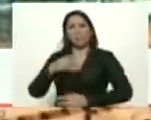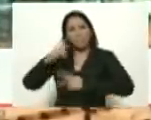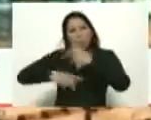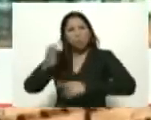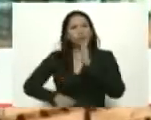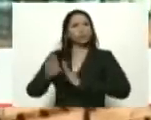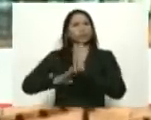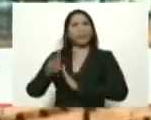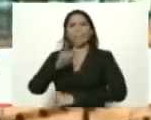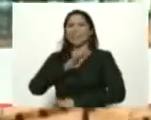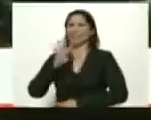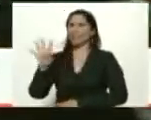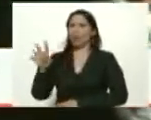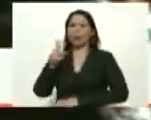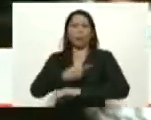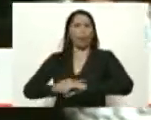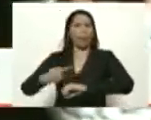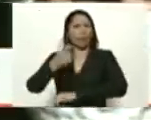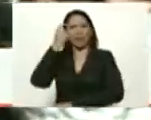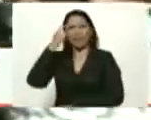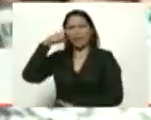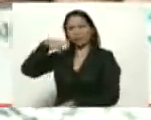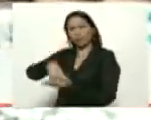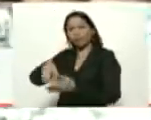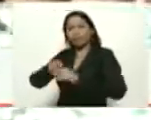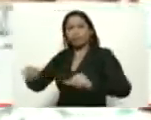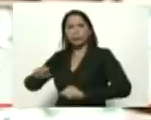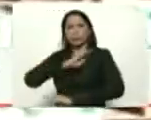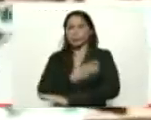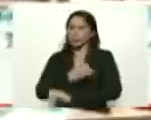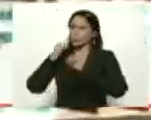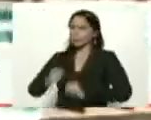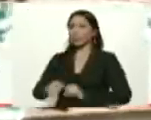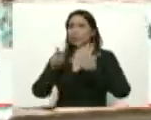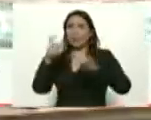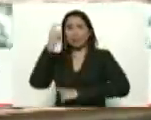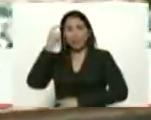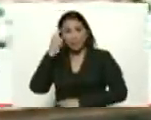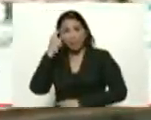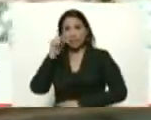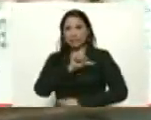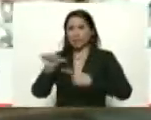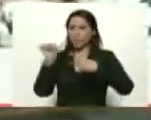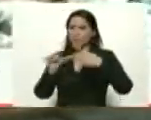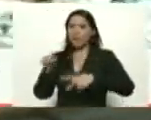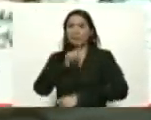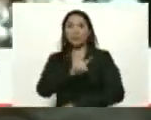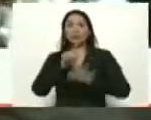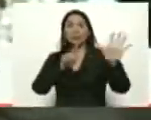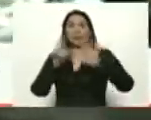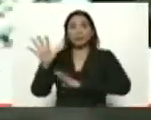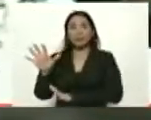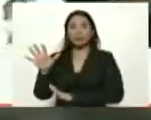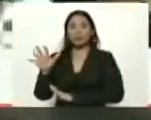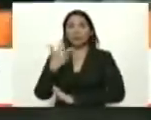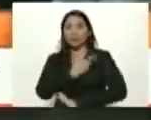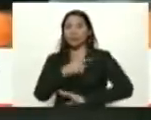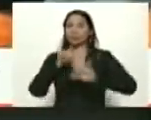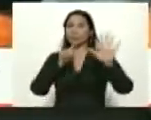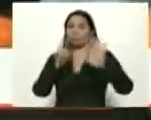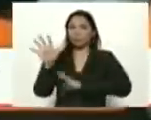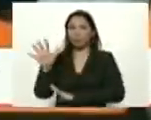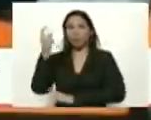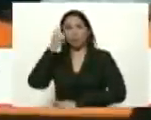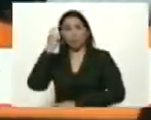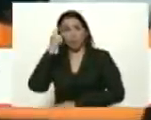produciendo las 24 horas del día, los 7 días de la semana, los 365 días del año, para